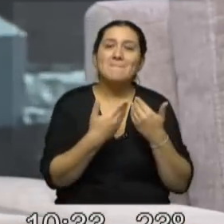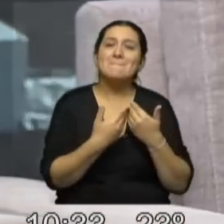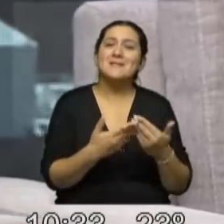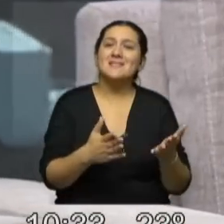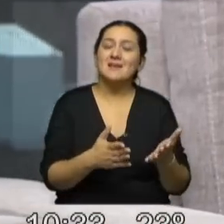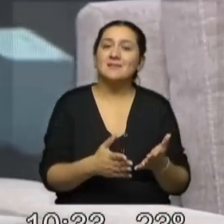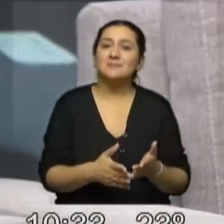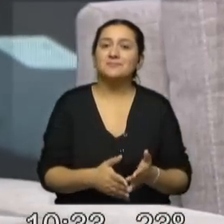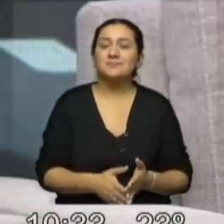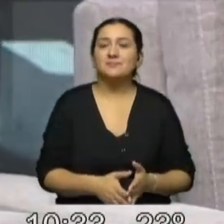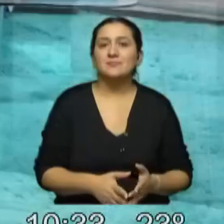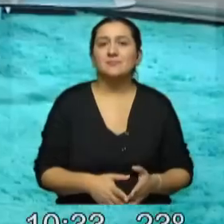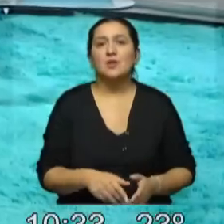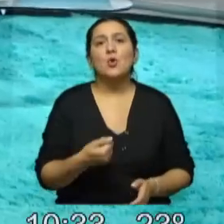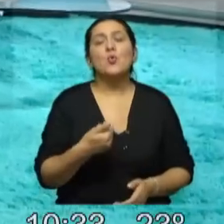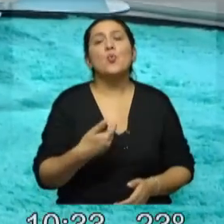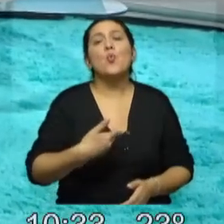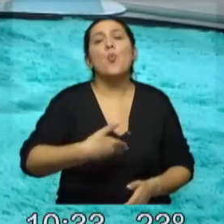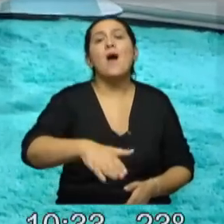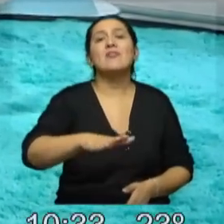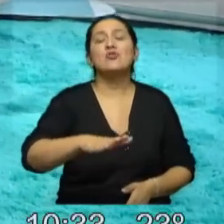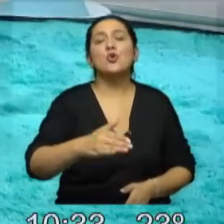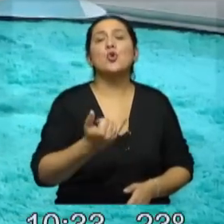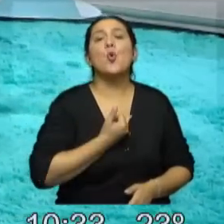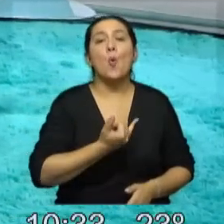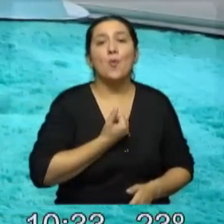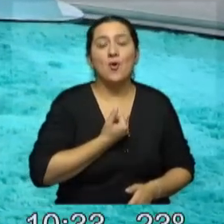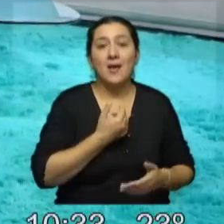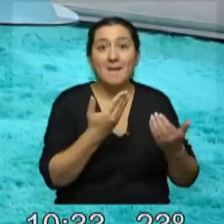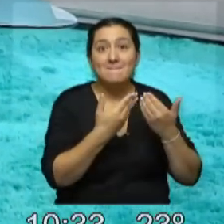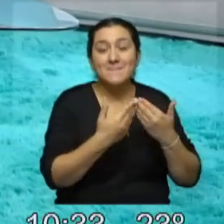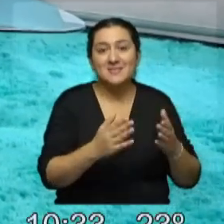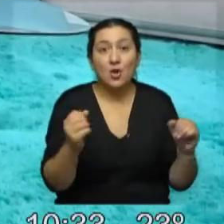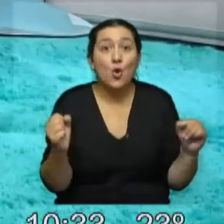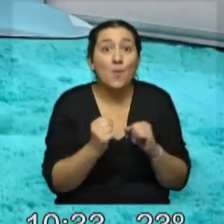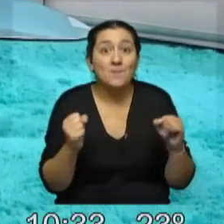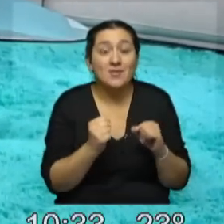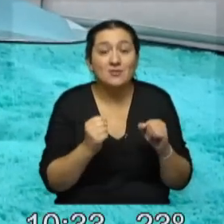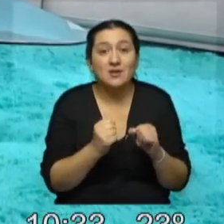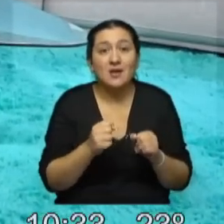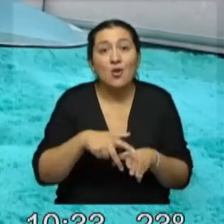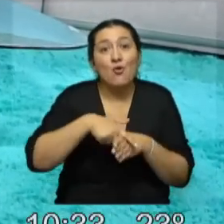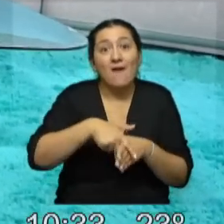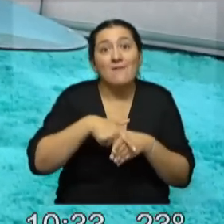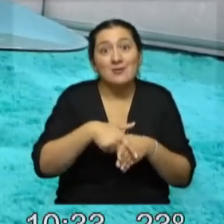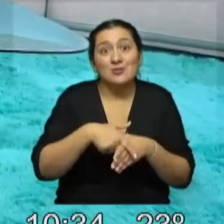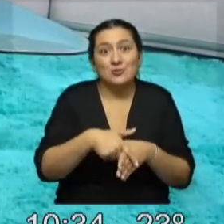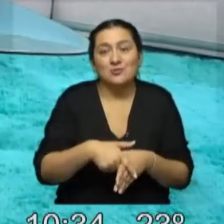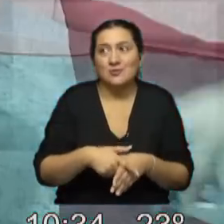esto que vimos a llamar metido cuándo y cómo cuándo y cómo empiezan los miedos a los ponis